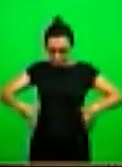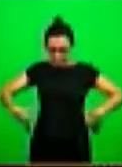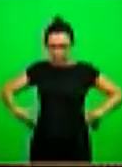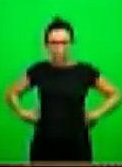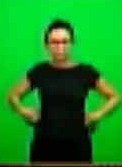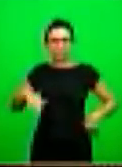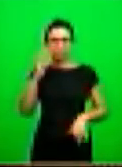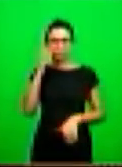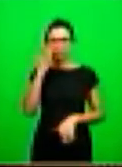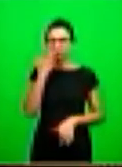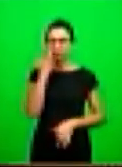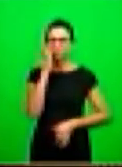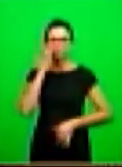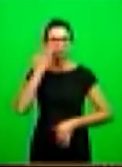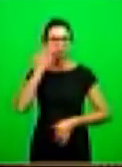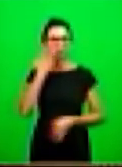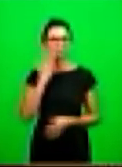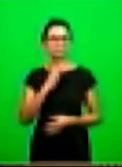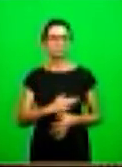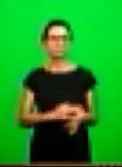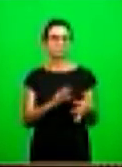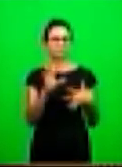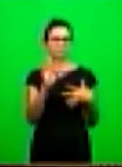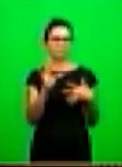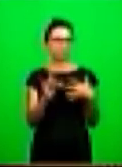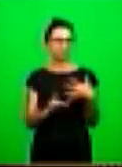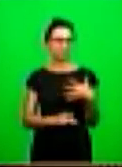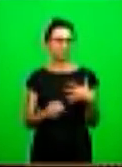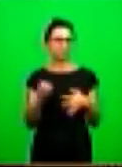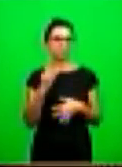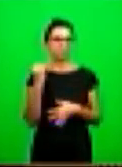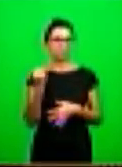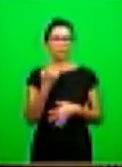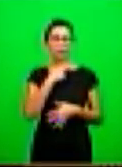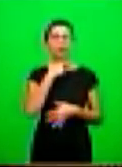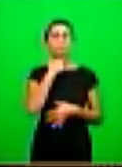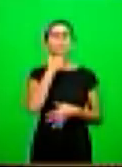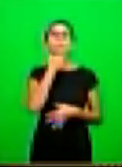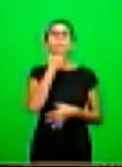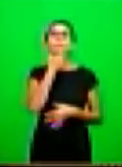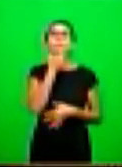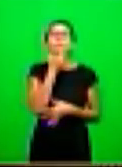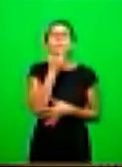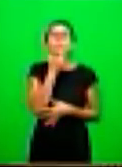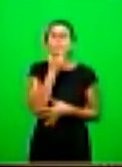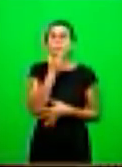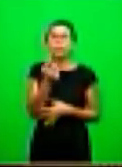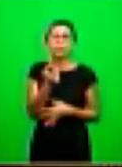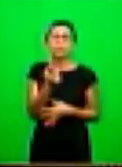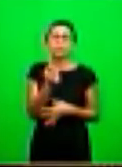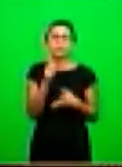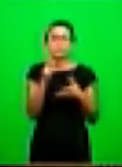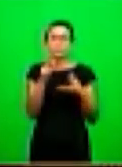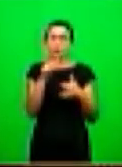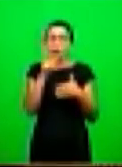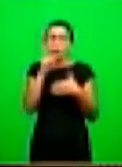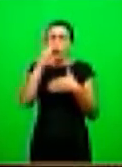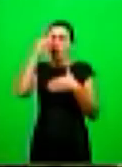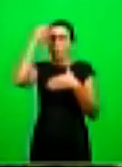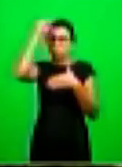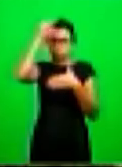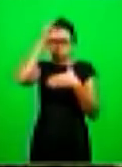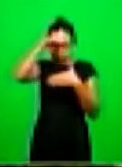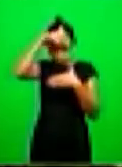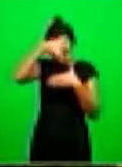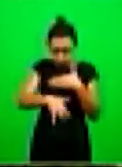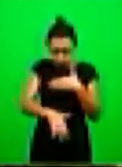oro. Y un detalle, su voz era como voz de muchas aguas.